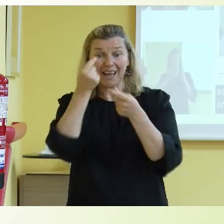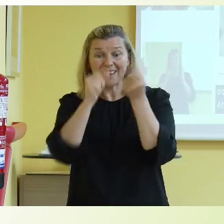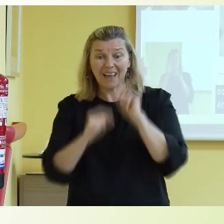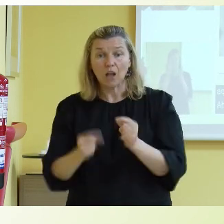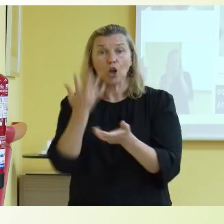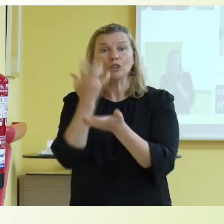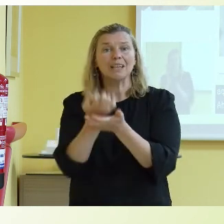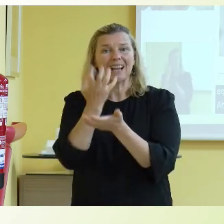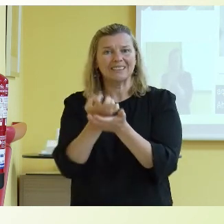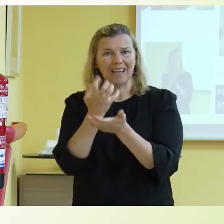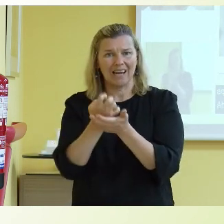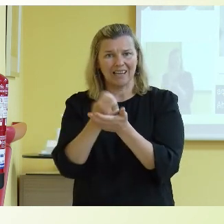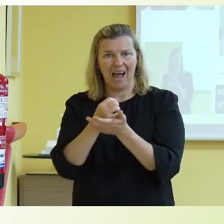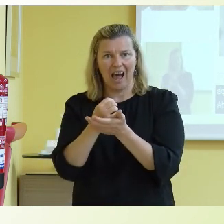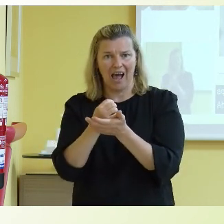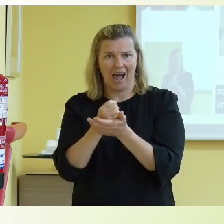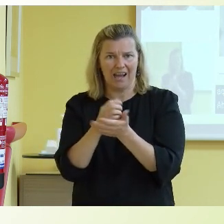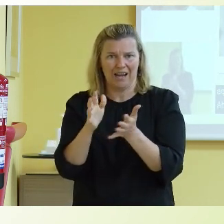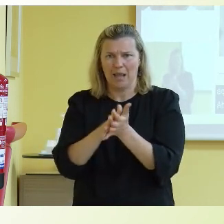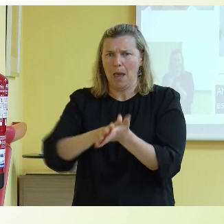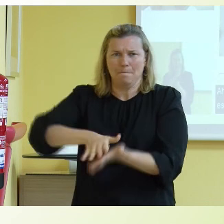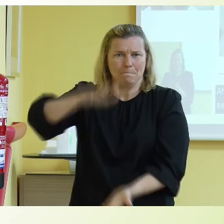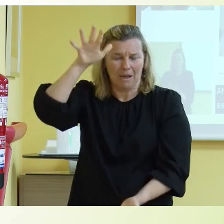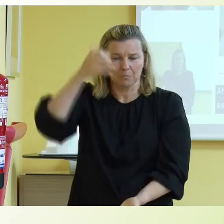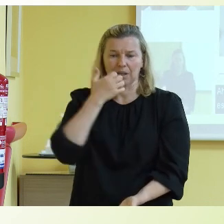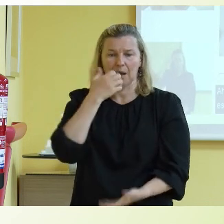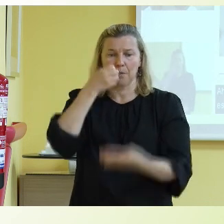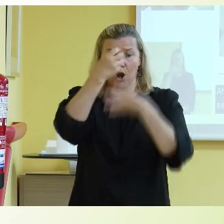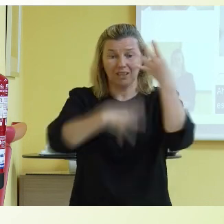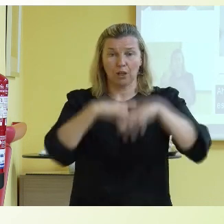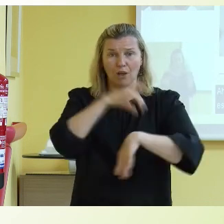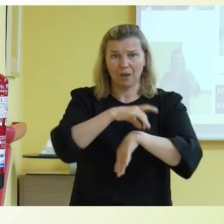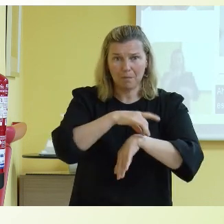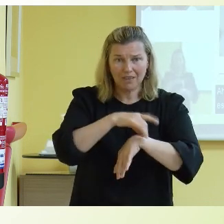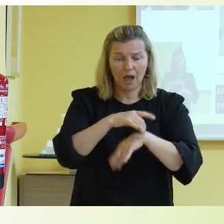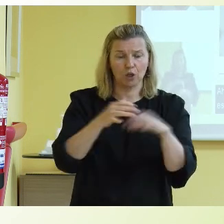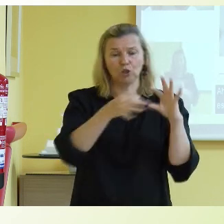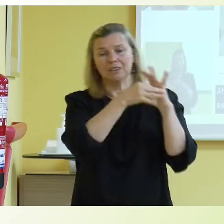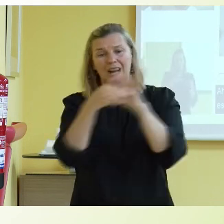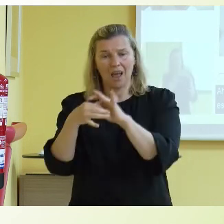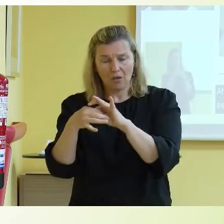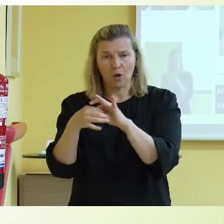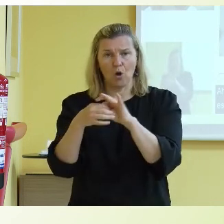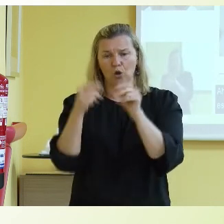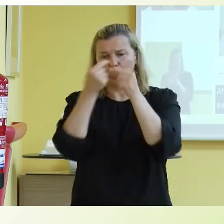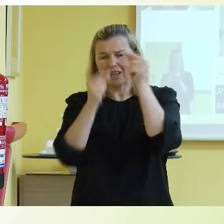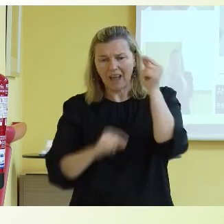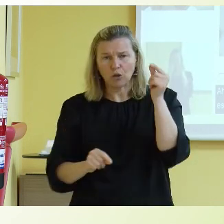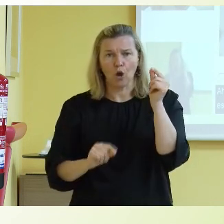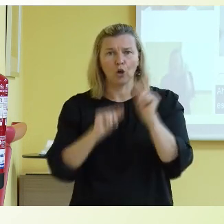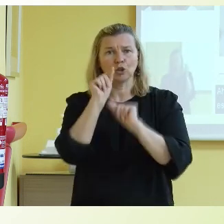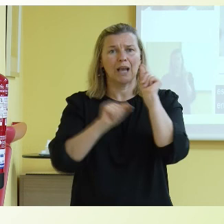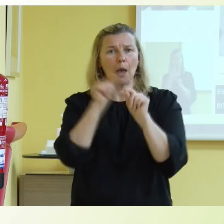forma masiva, como por ejemplo el listado de enfermedades, relaciones gen-enfermedad o datos